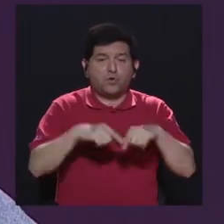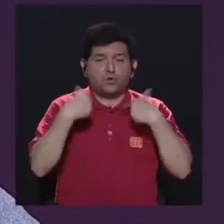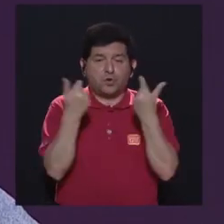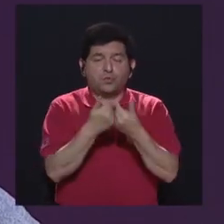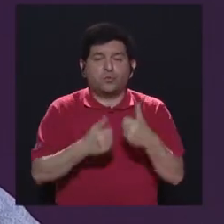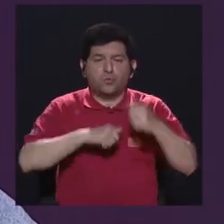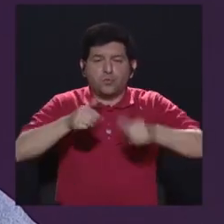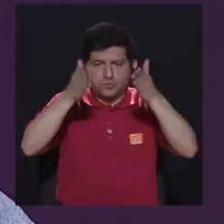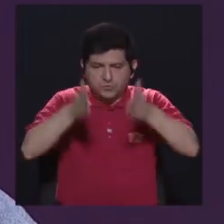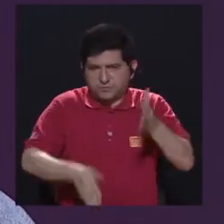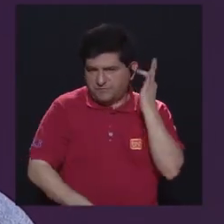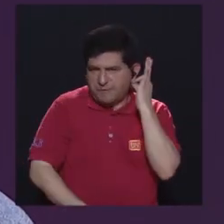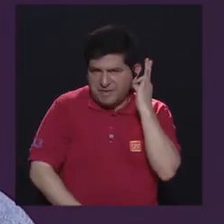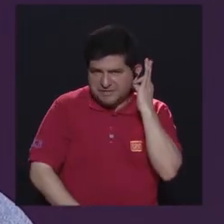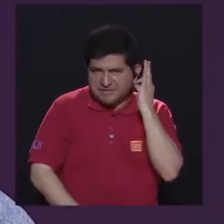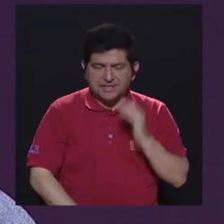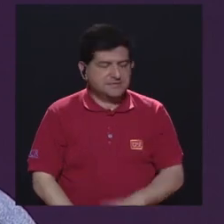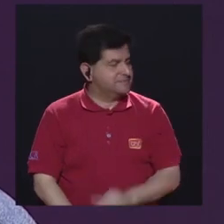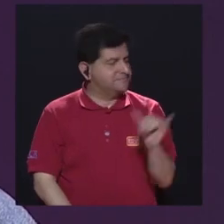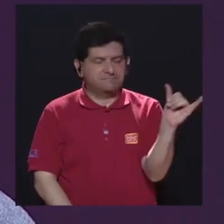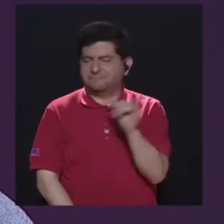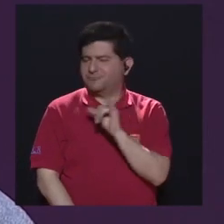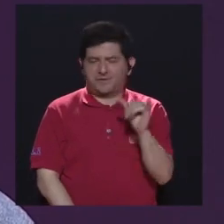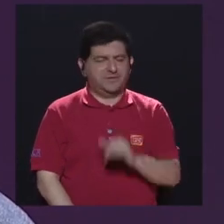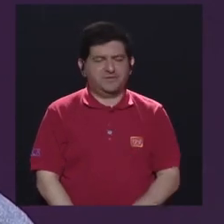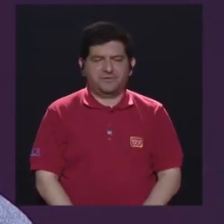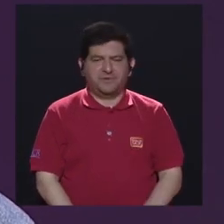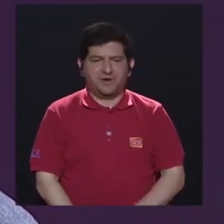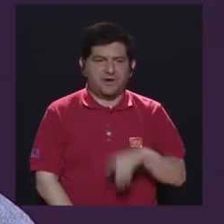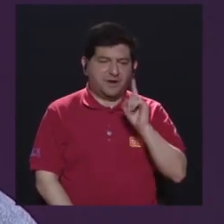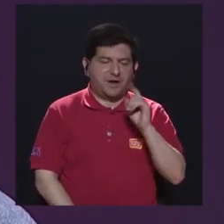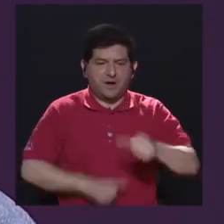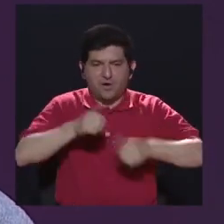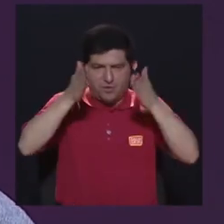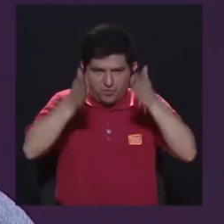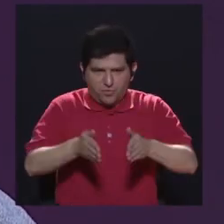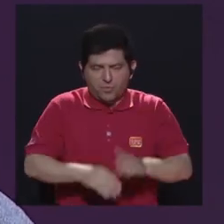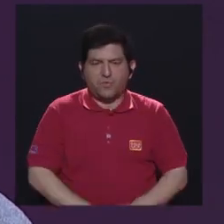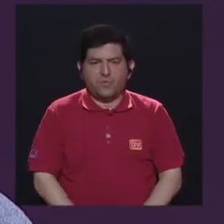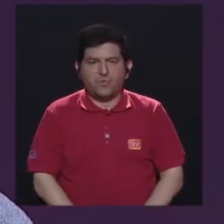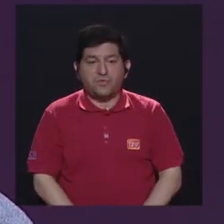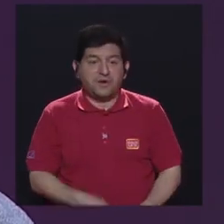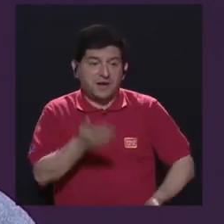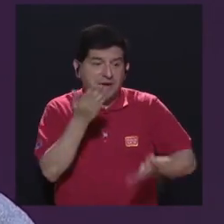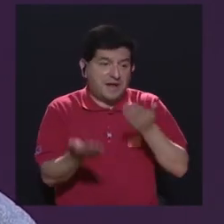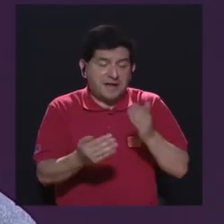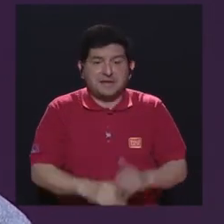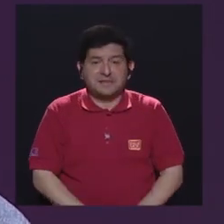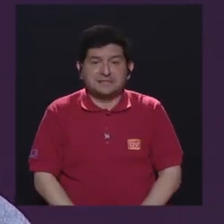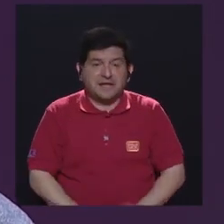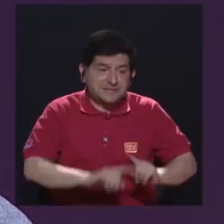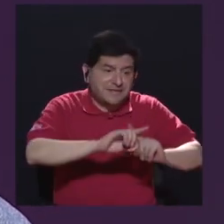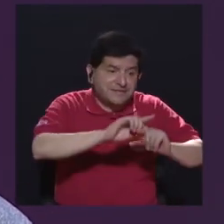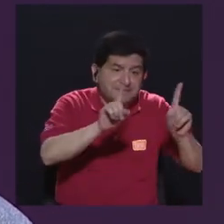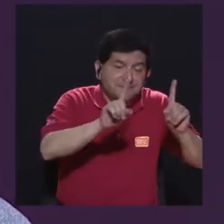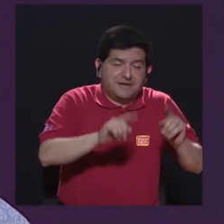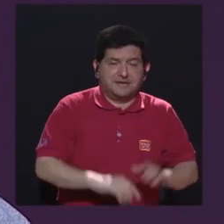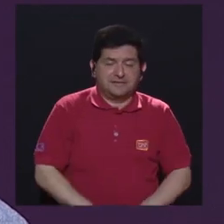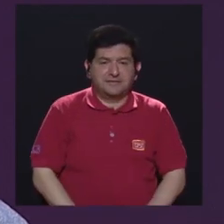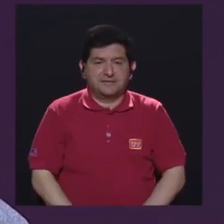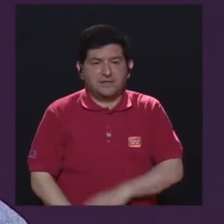decir, no es lo mismo sentar a una feminista decolonial con una de la diferencia a sentarse con